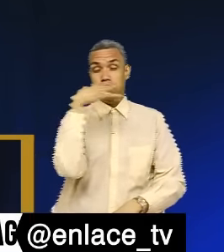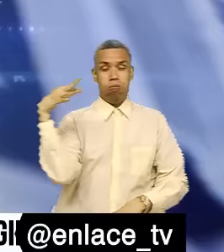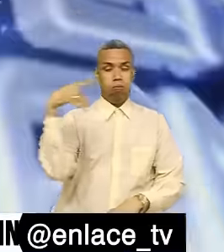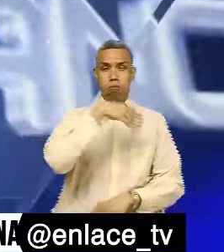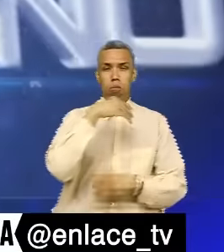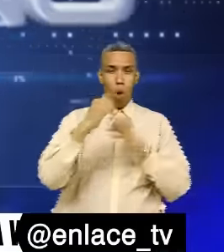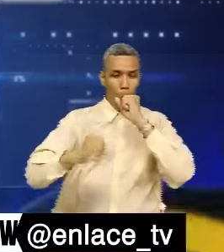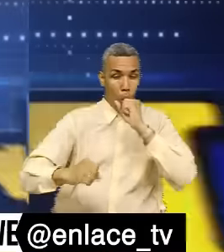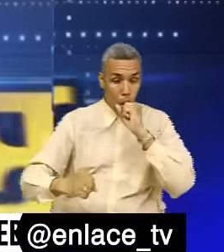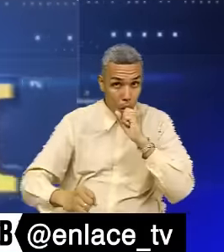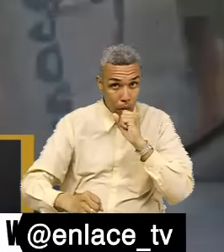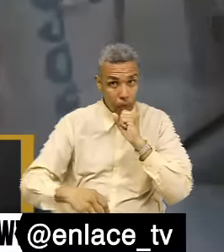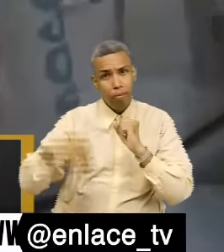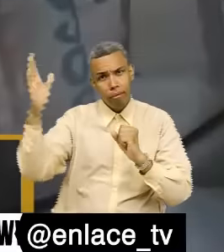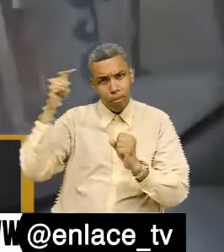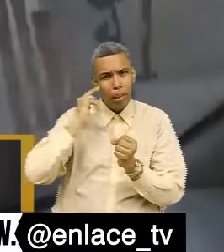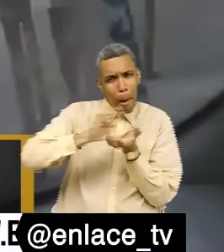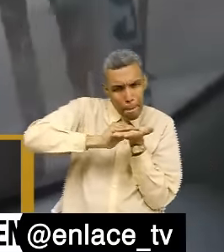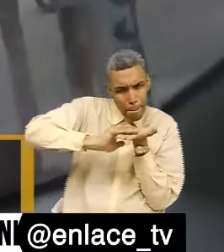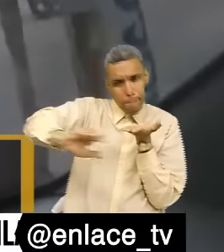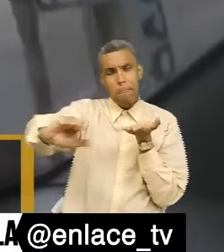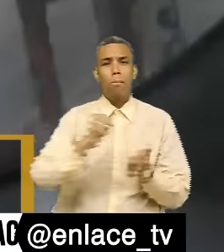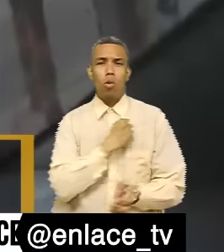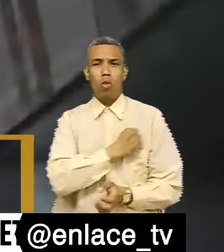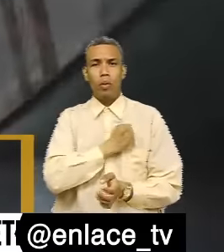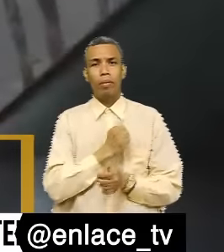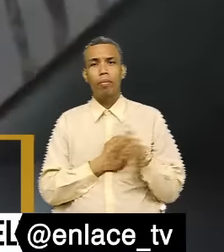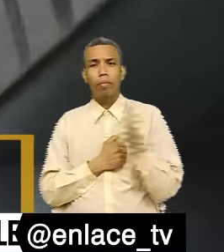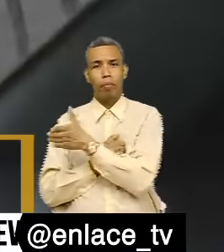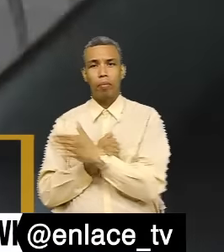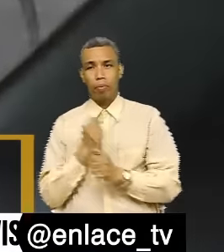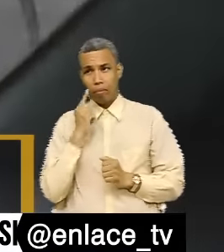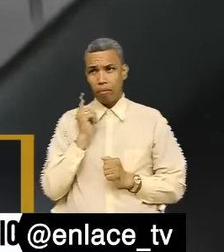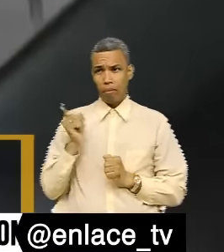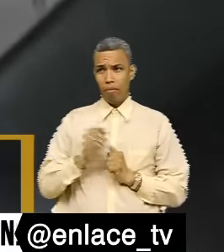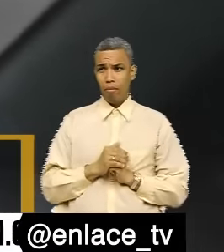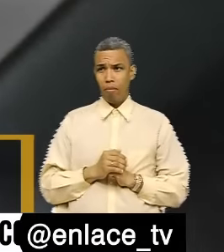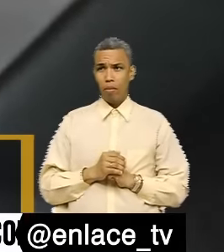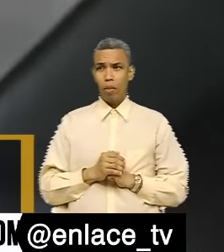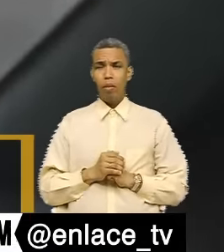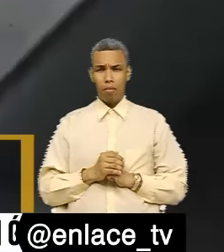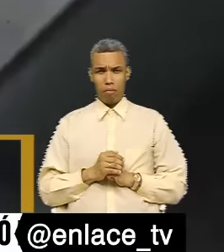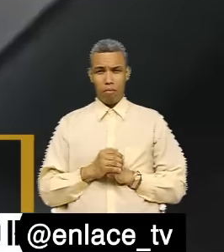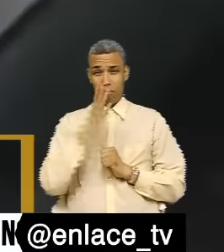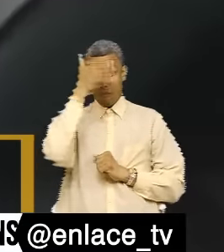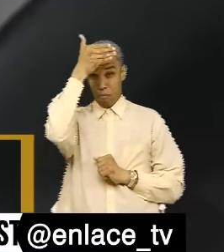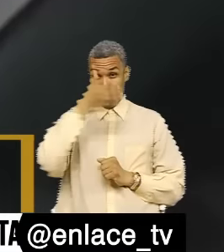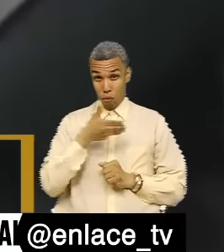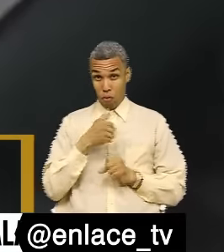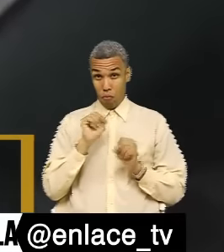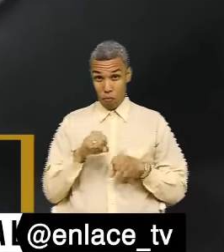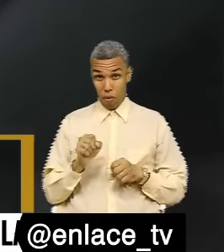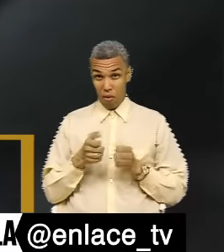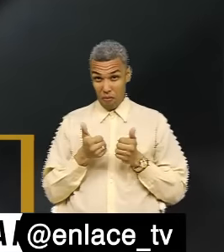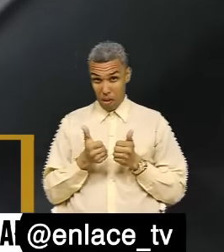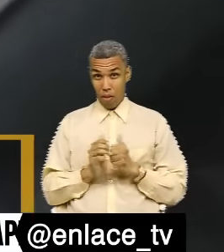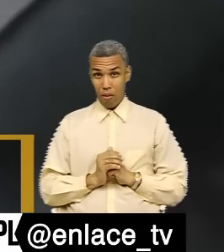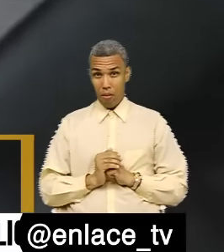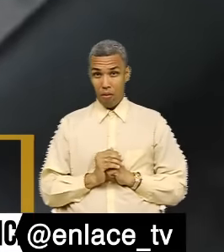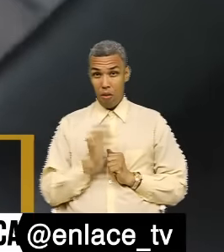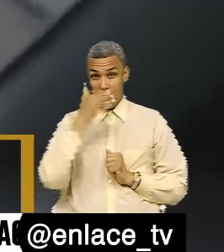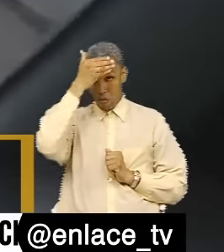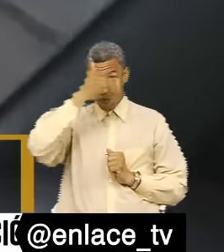crisis. Deduzcan ustedes, dice el reportero ciudadano, si esta acción de este prestador de servicio de transporte está bien o no. Se presenta todos los